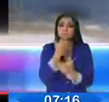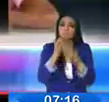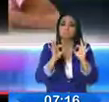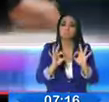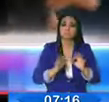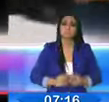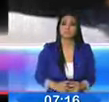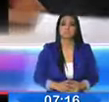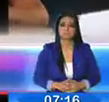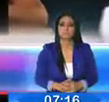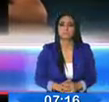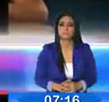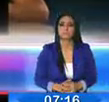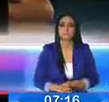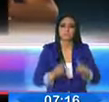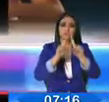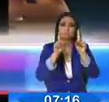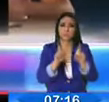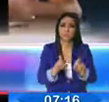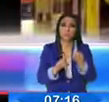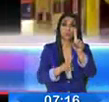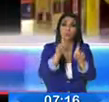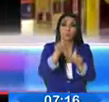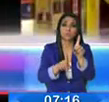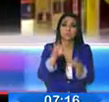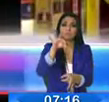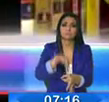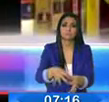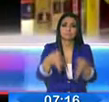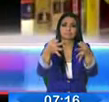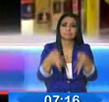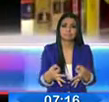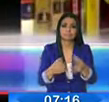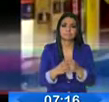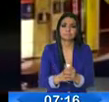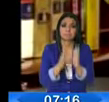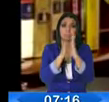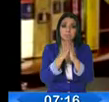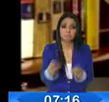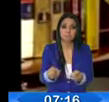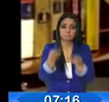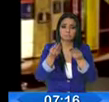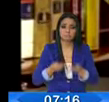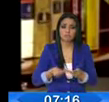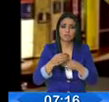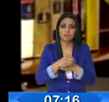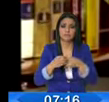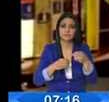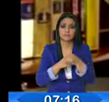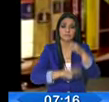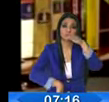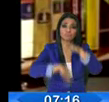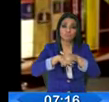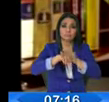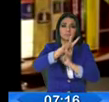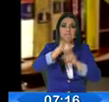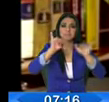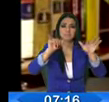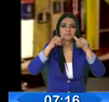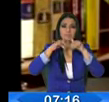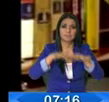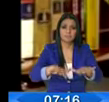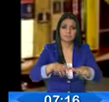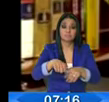la consulta es un hecho dijo respiro enviarlas a mi despacho máximo ante lo en seis de septiembre este lunes